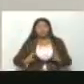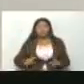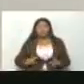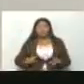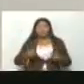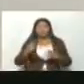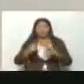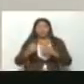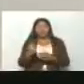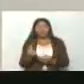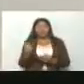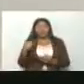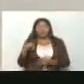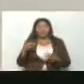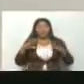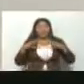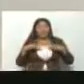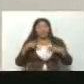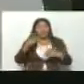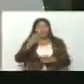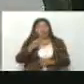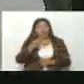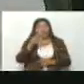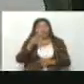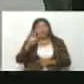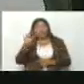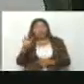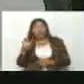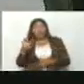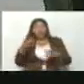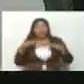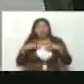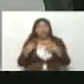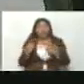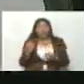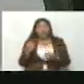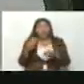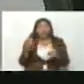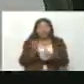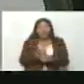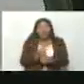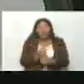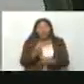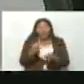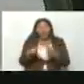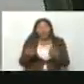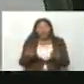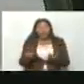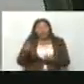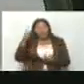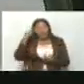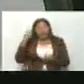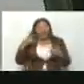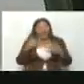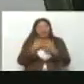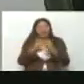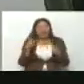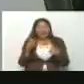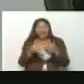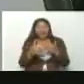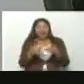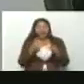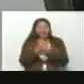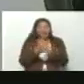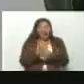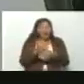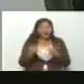mayoría tienen vacaciones, 2, 3, 4 vacaciones vencidas. Otros tienen días libres que los trabajaron,